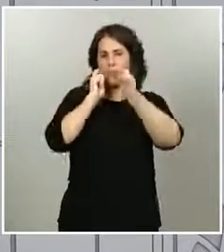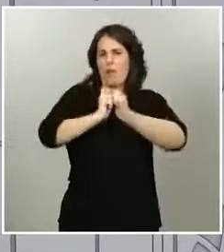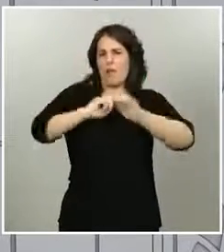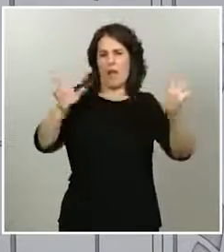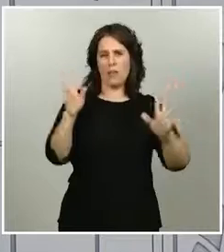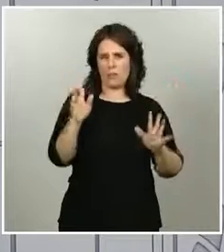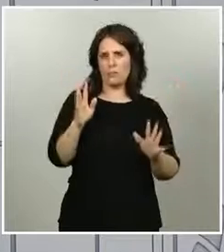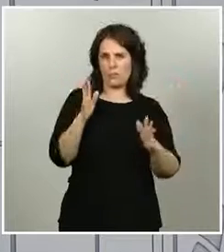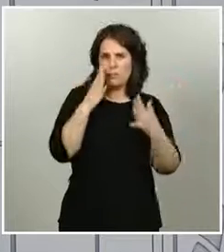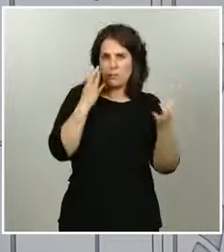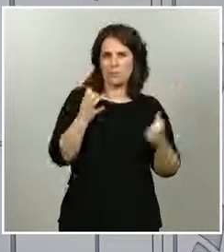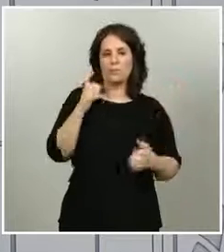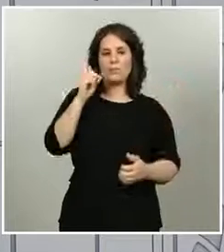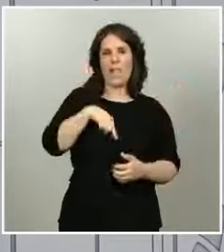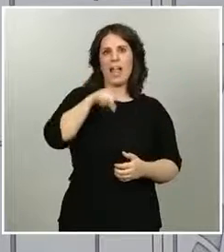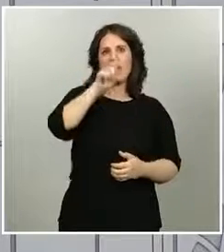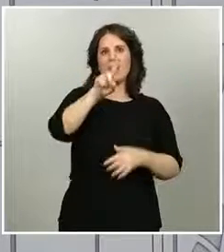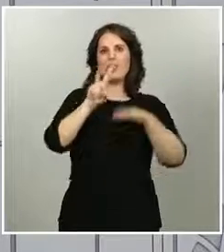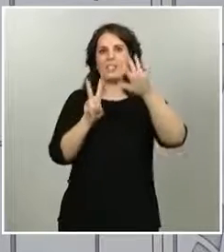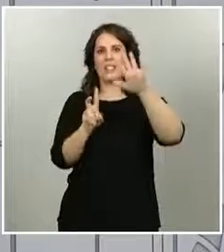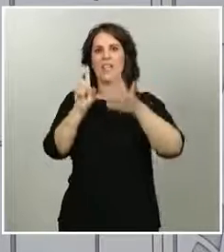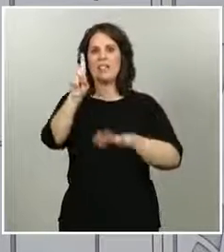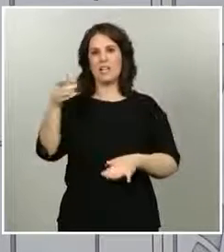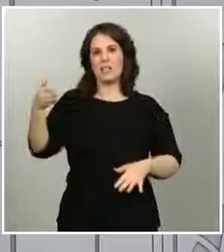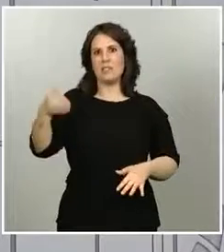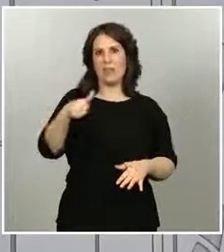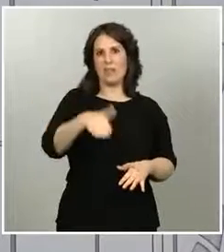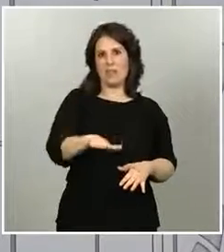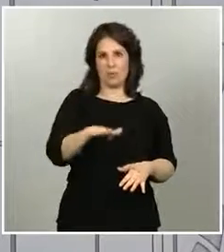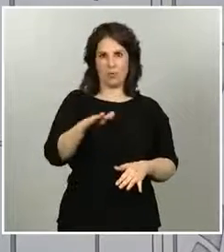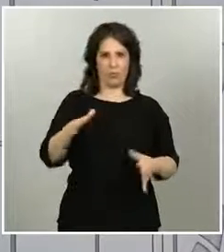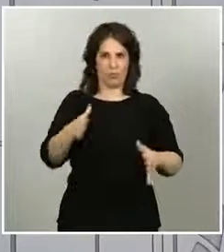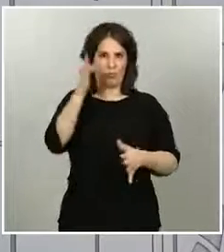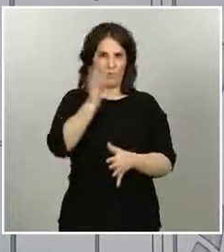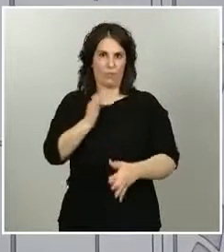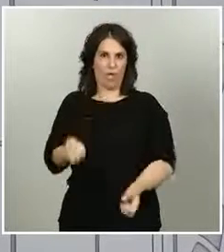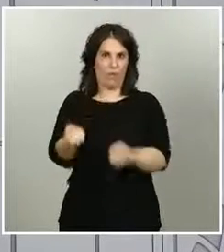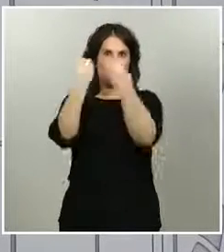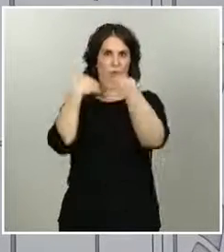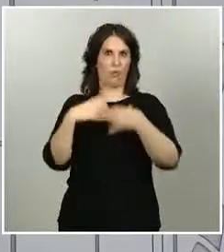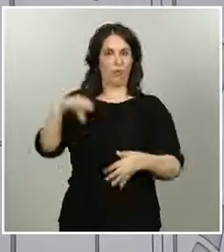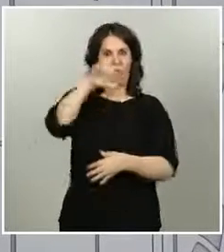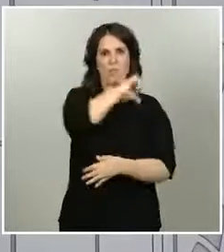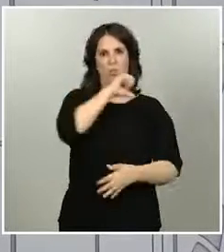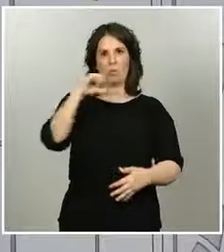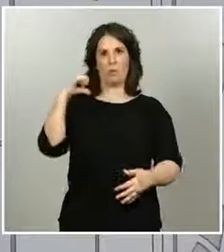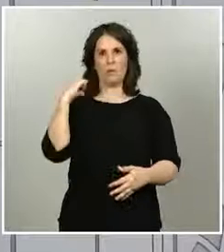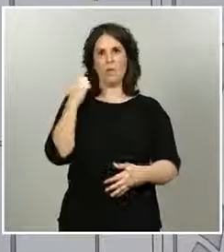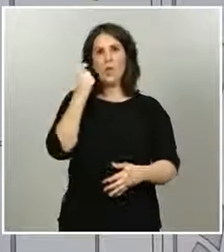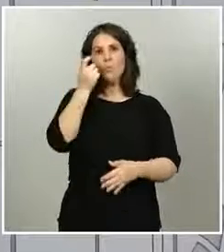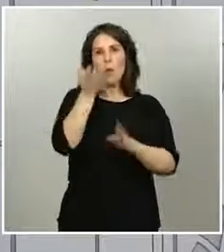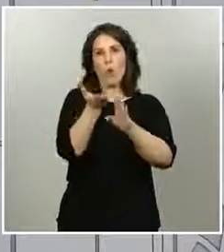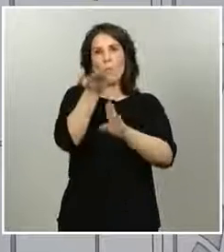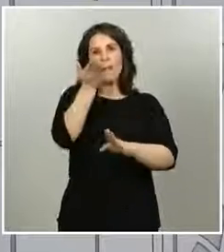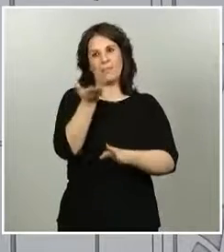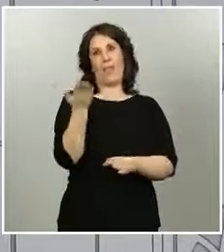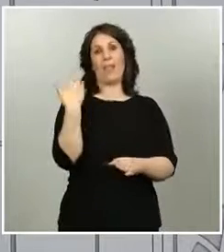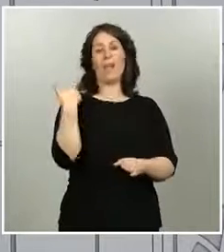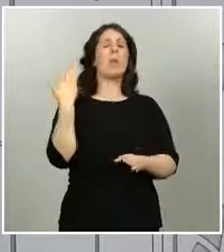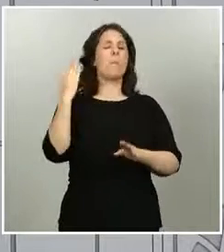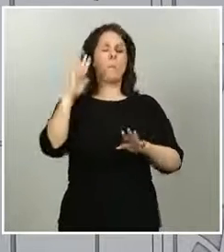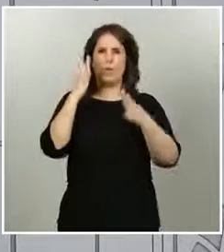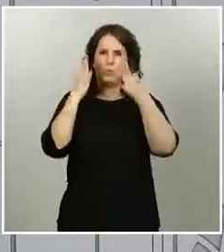176 fallecidos notificados por las comunidades autónomas, que si bien es algo más que ayer, se mantienen la misma tendencia con esas renotulaciones